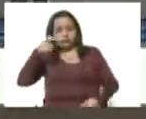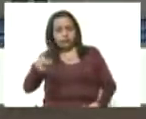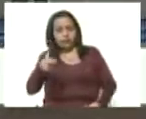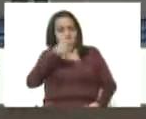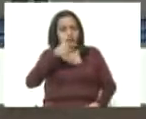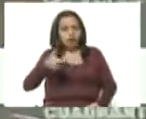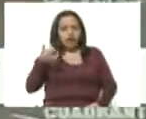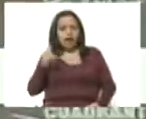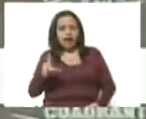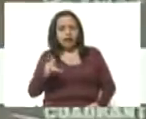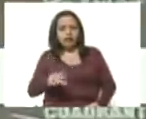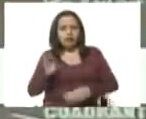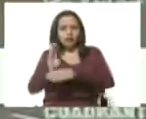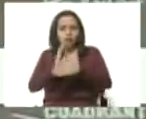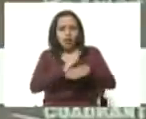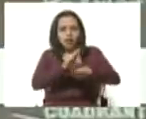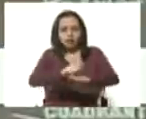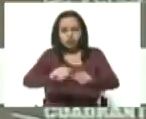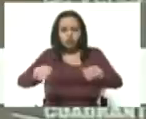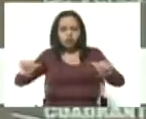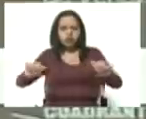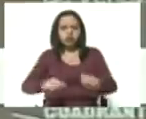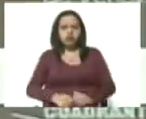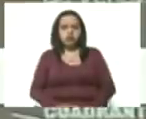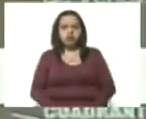la territorialización